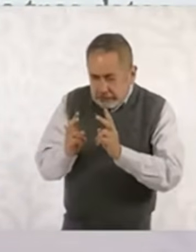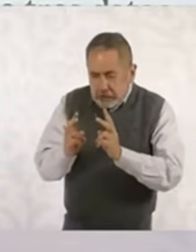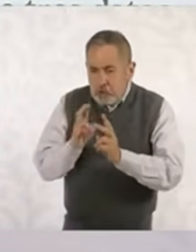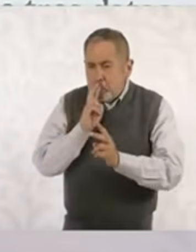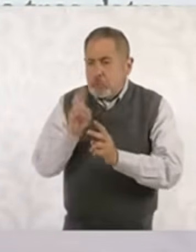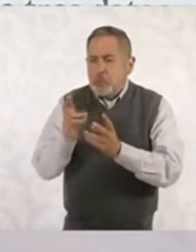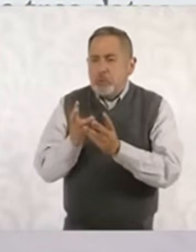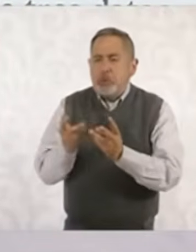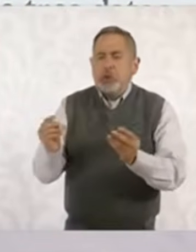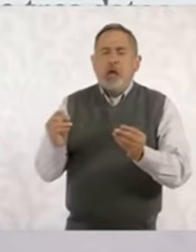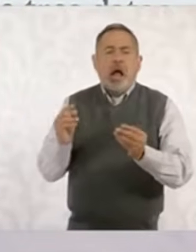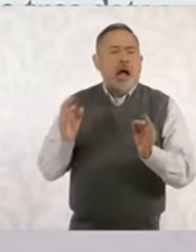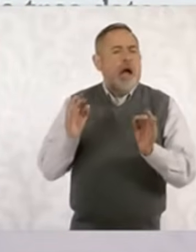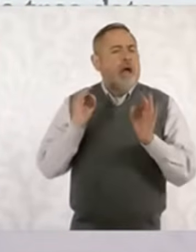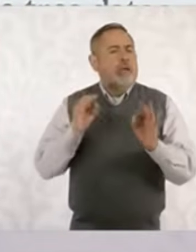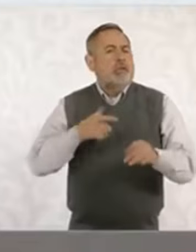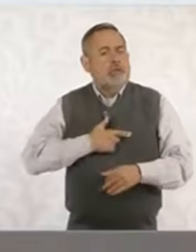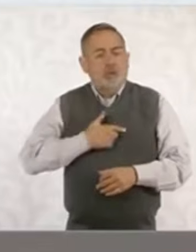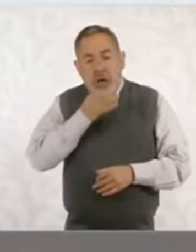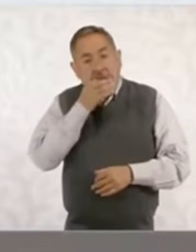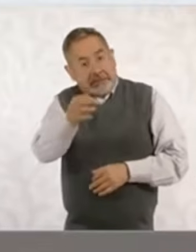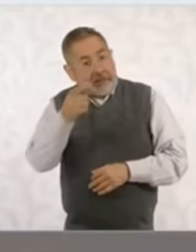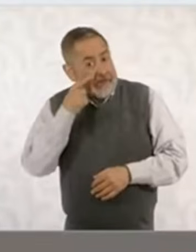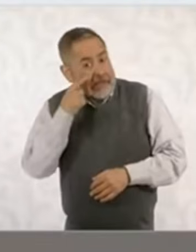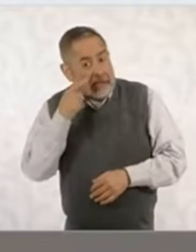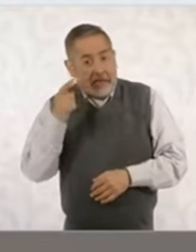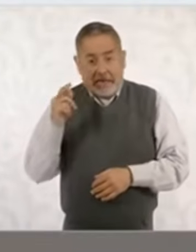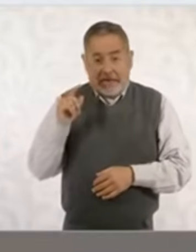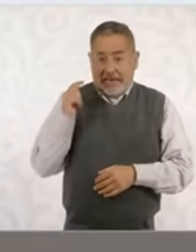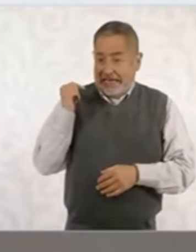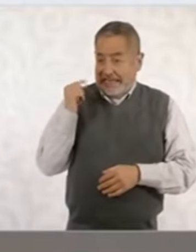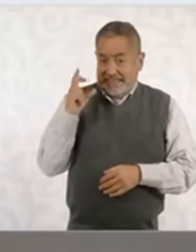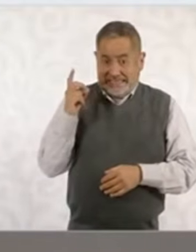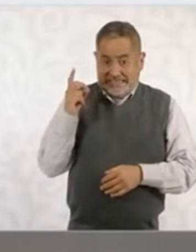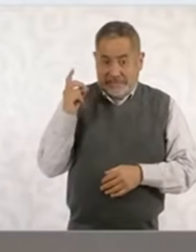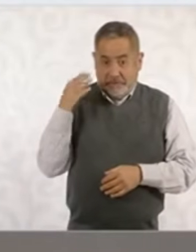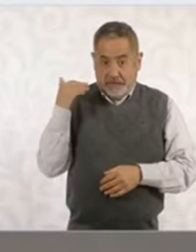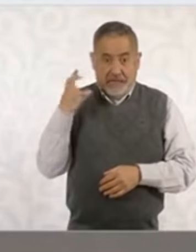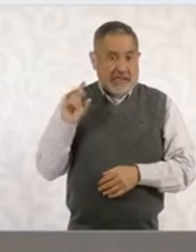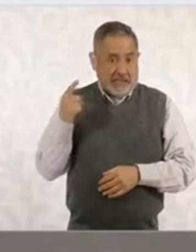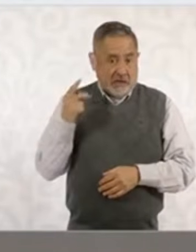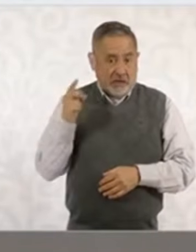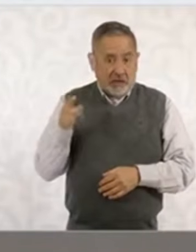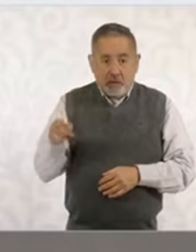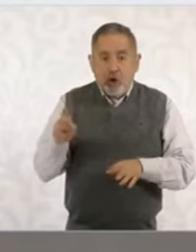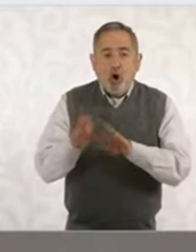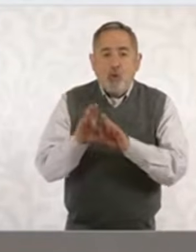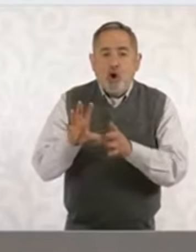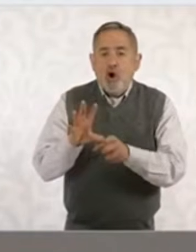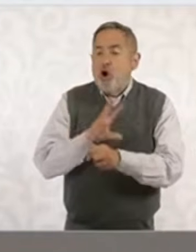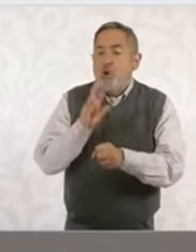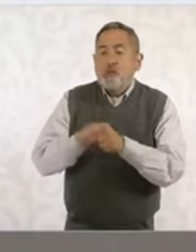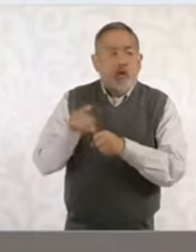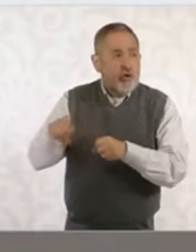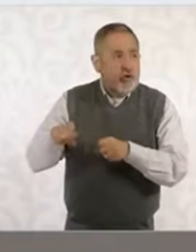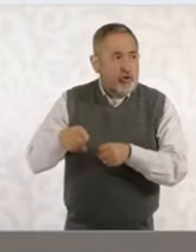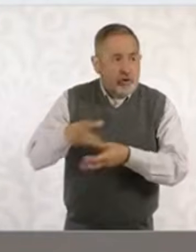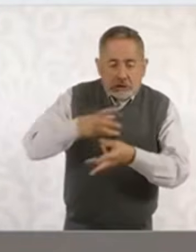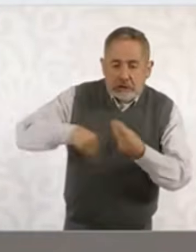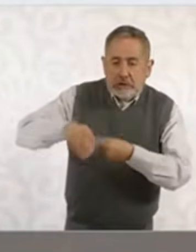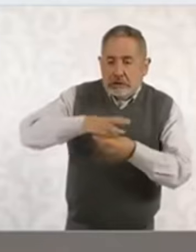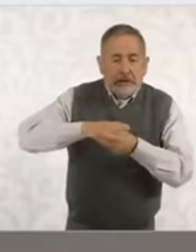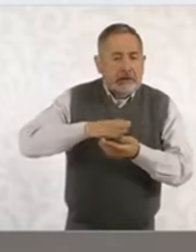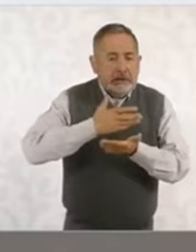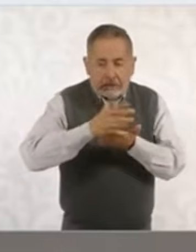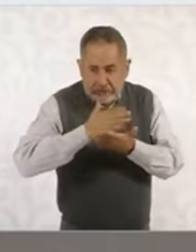presidenta, que al 31 de diciembre del año pasado quedaron completamente reestructurados y